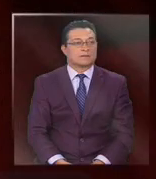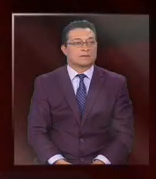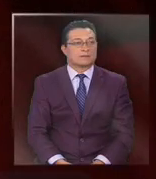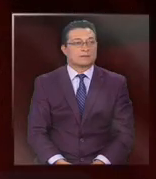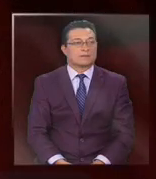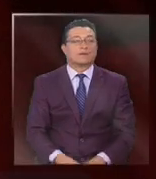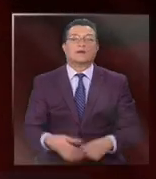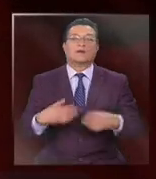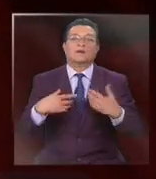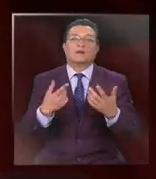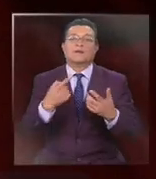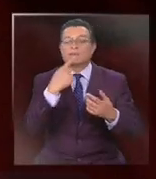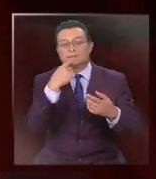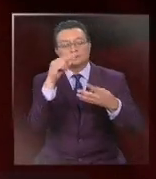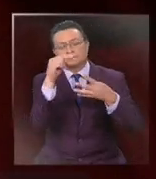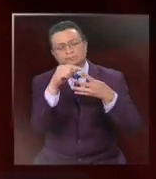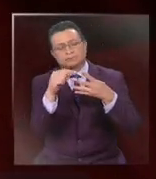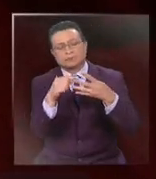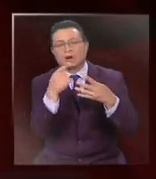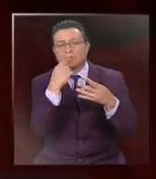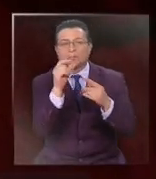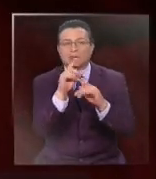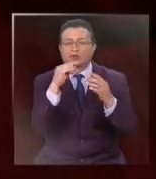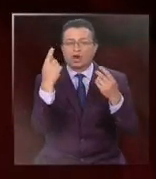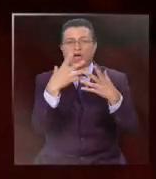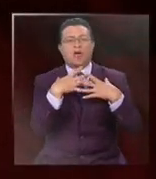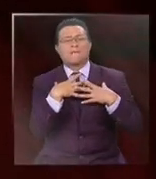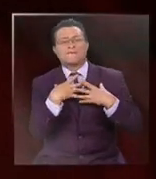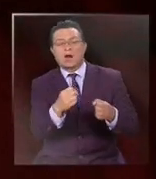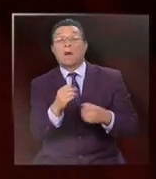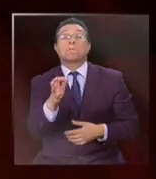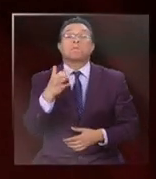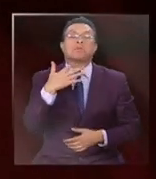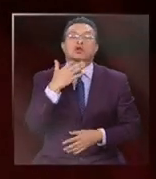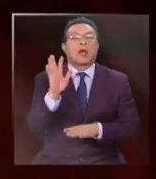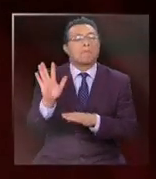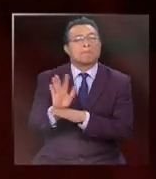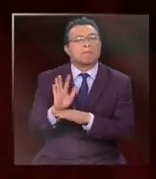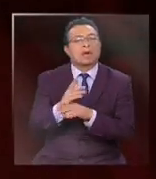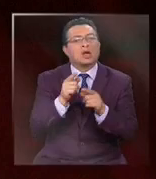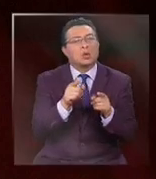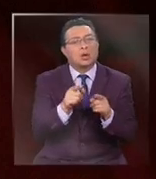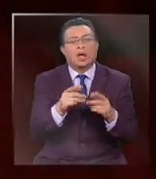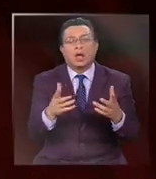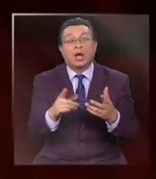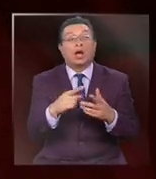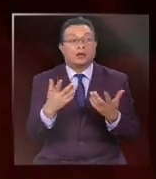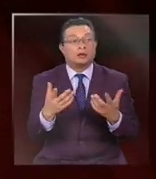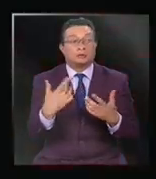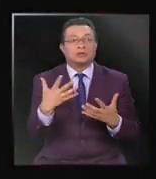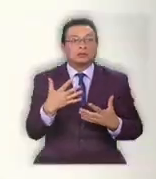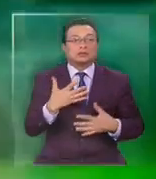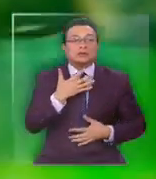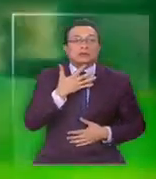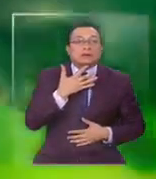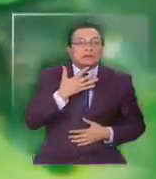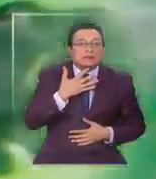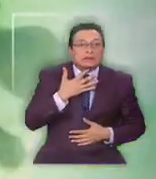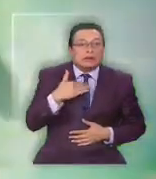Si tuviéramos que decir adjetivos porque hay tanta expectación por Avengers juego final, deberíamos decir que hay ansiedad.